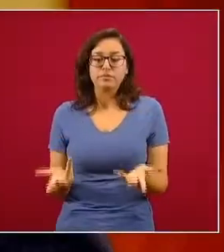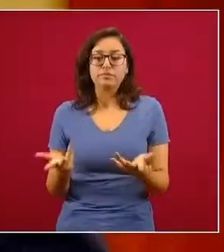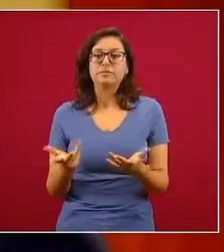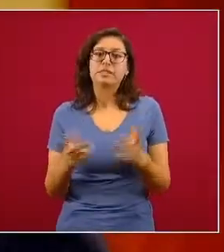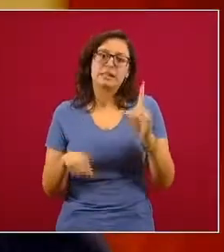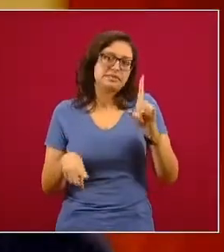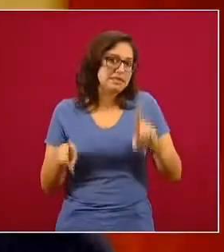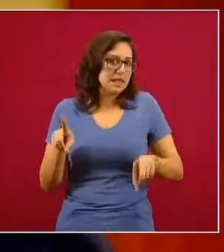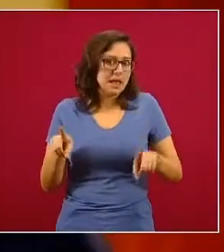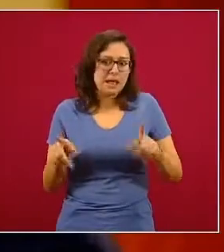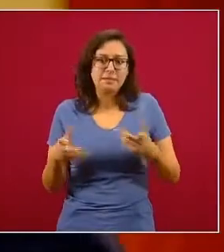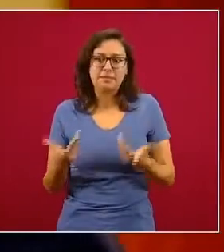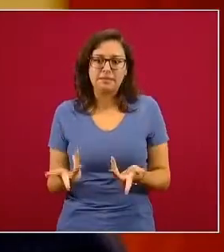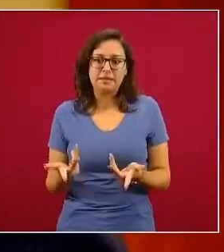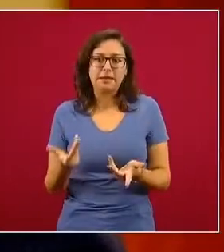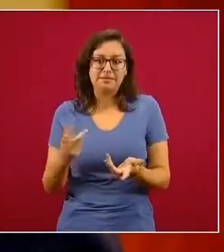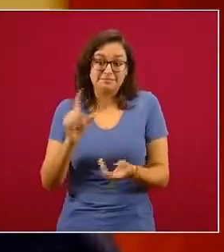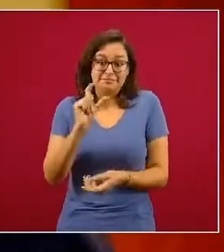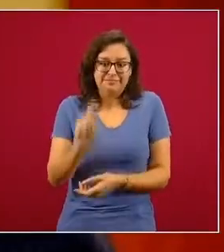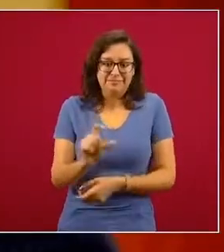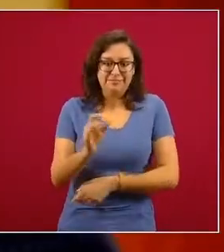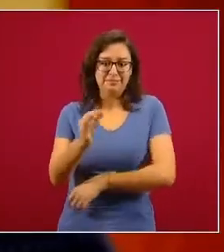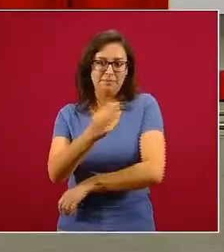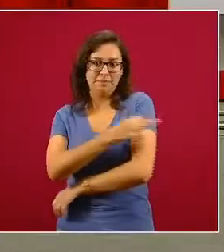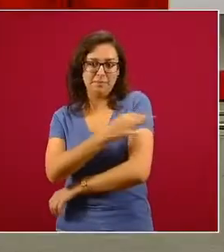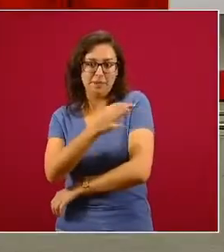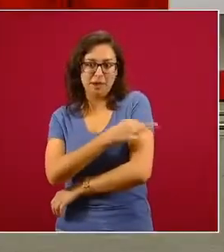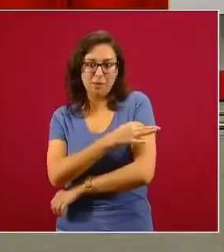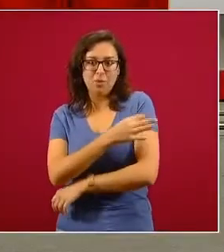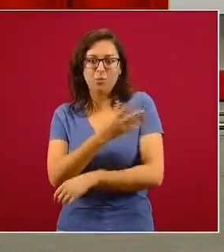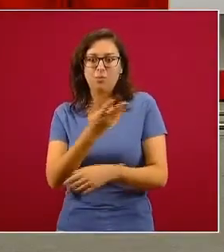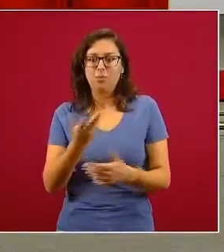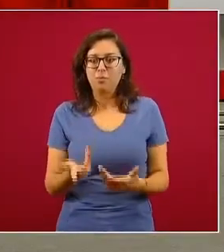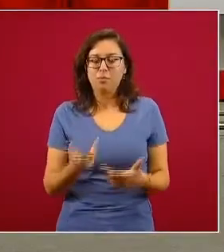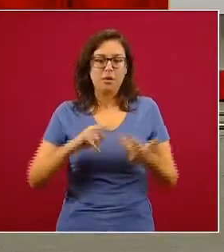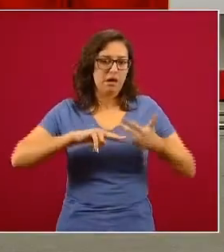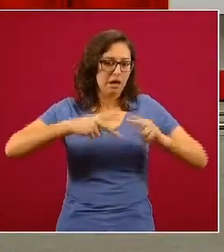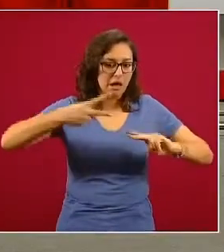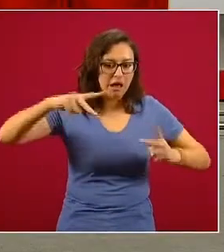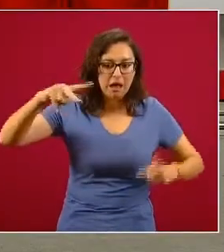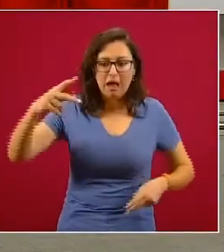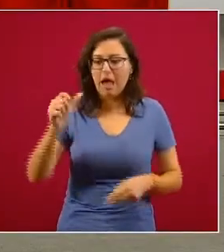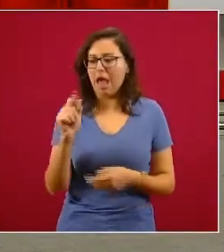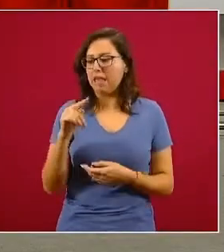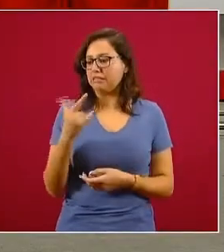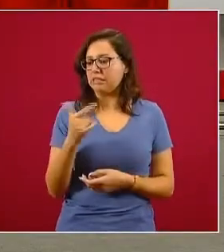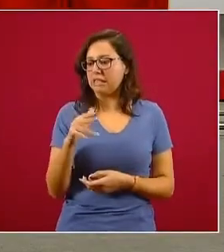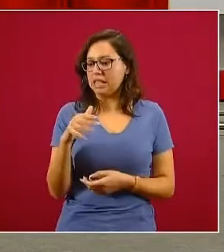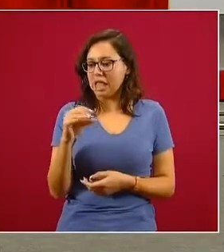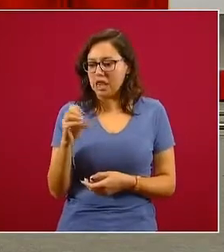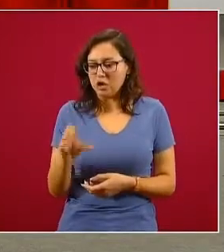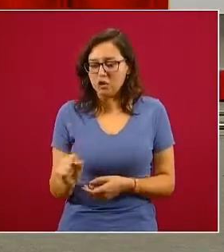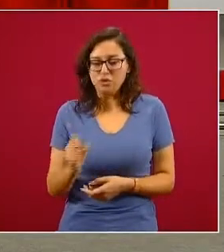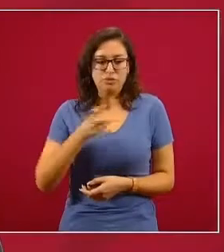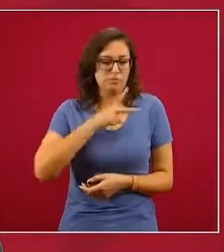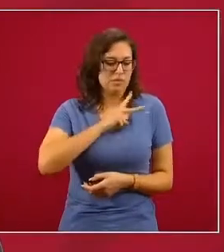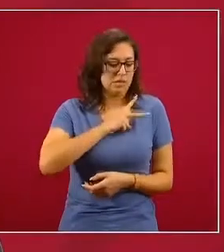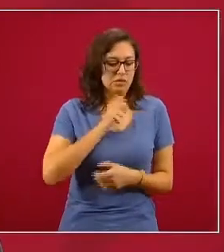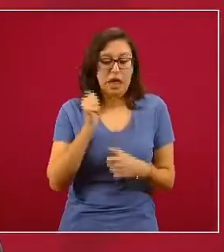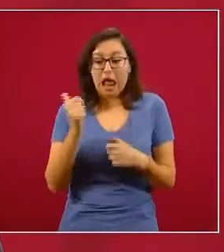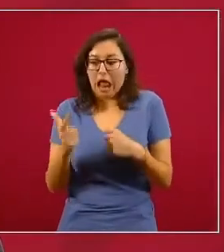daña la sustancia activa, ya sea material genético, antígenos, un virus